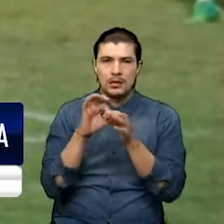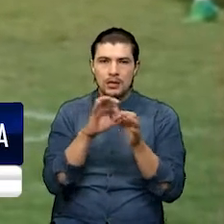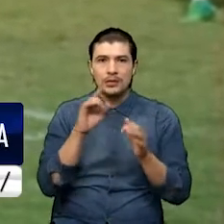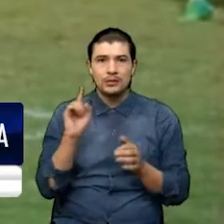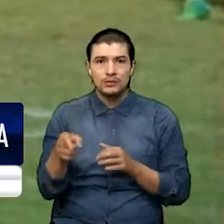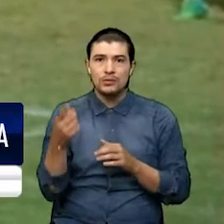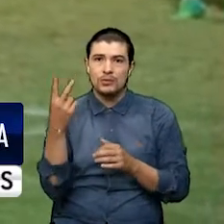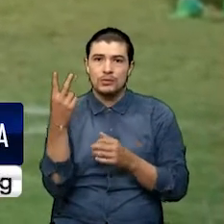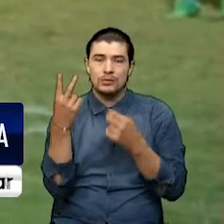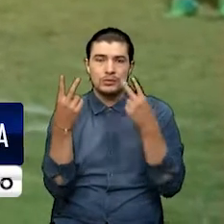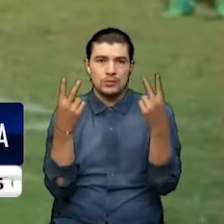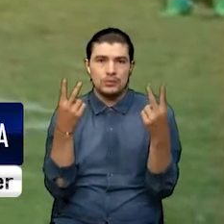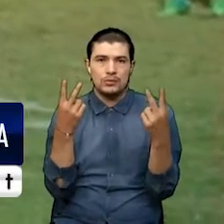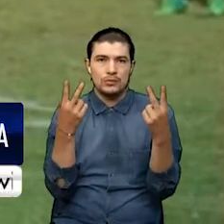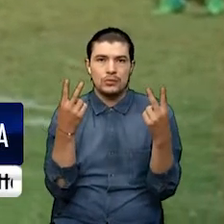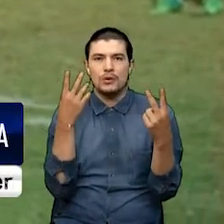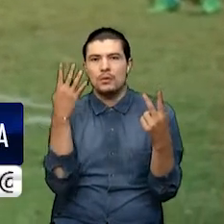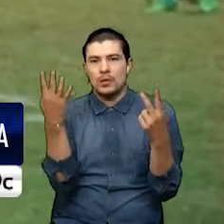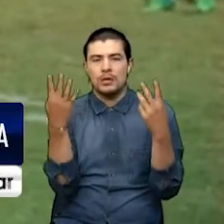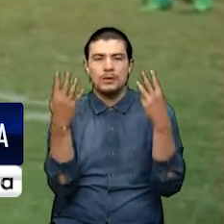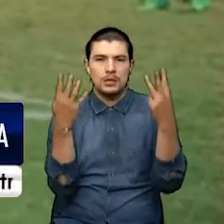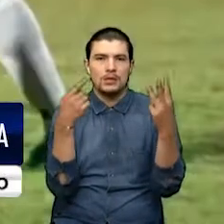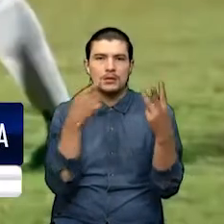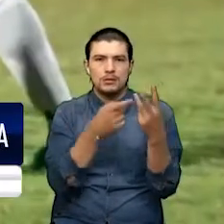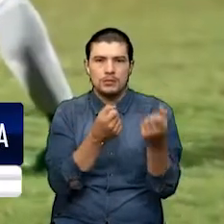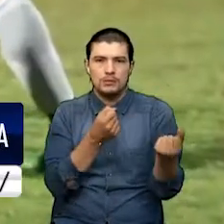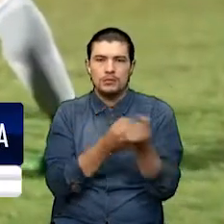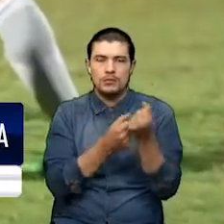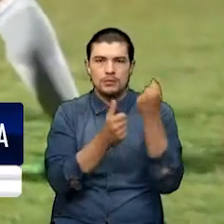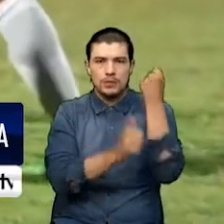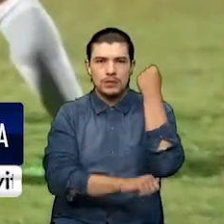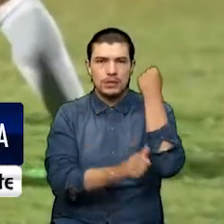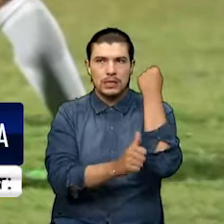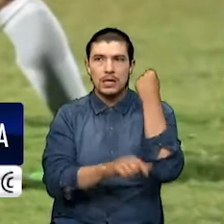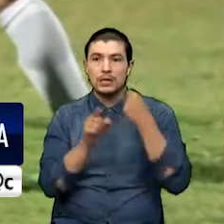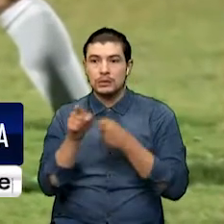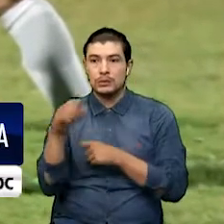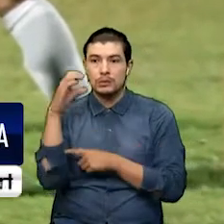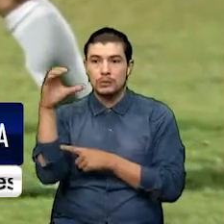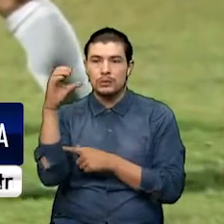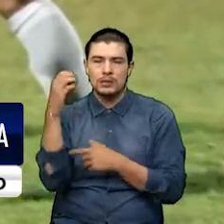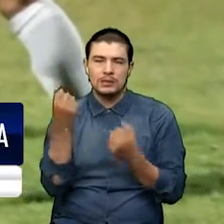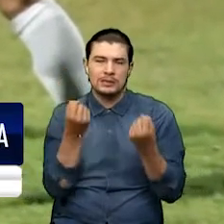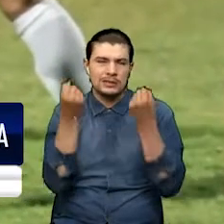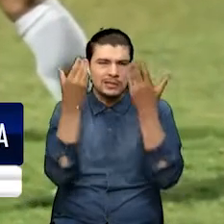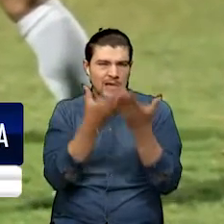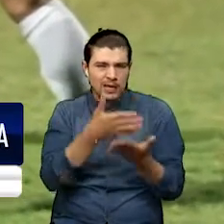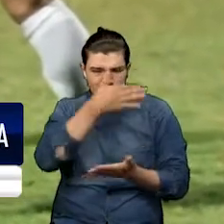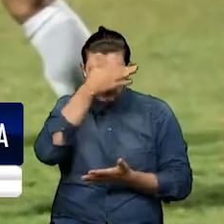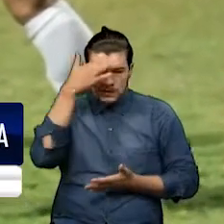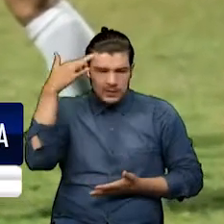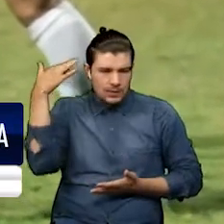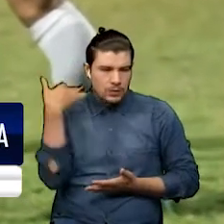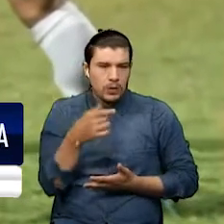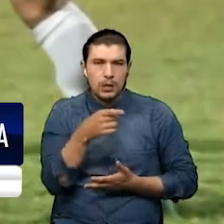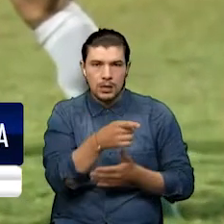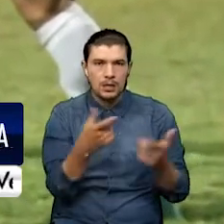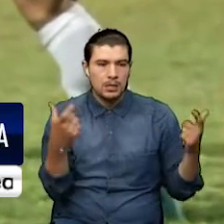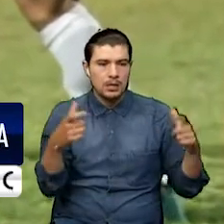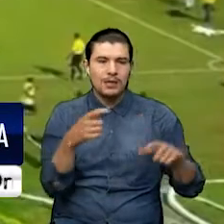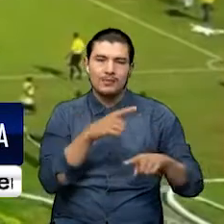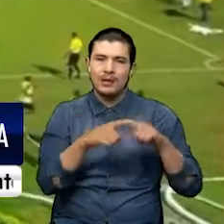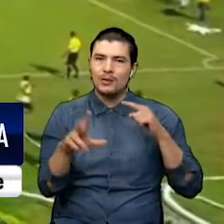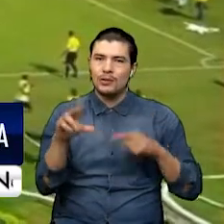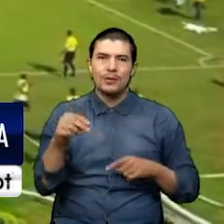terminó cuatro por tres a favor de los boyacenses los cucuteños entregaron hasta la última gota de sudor dentro del campo pero no